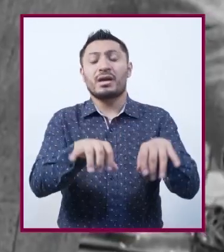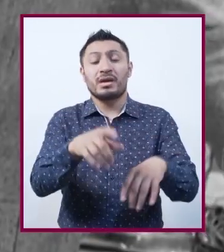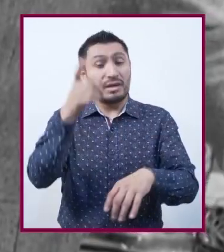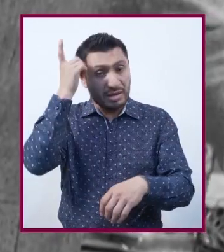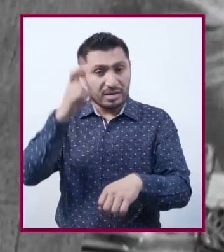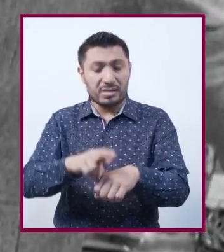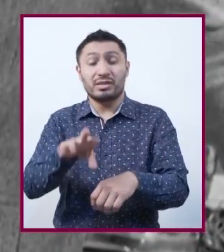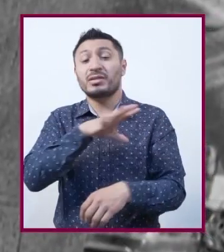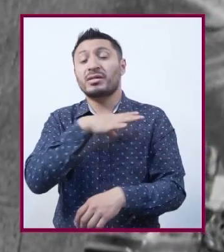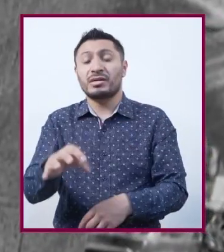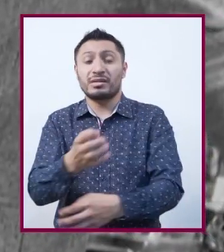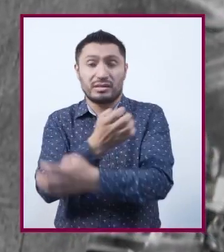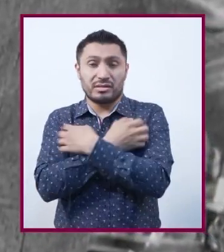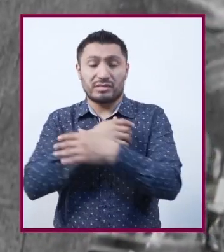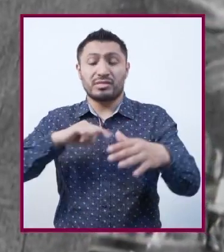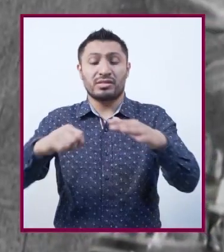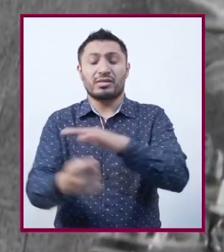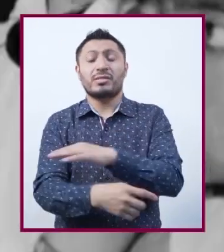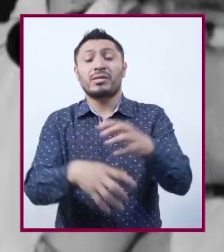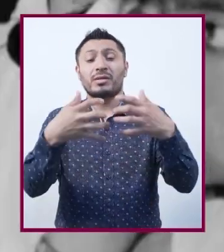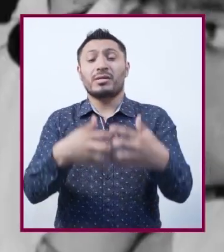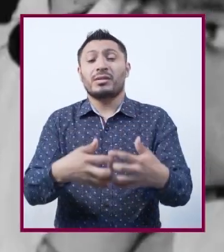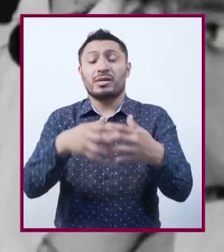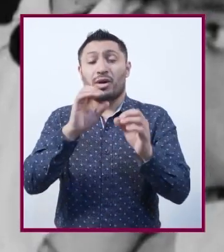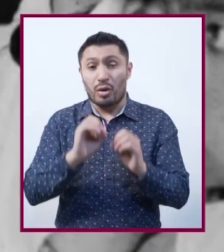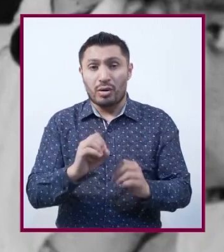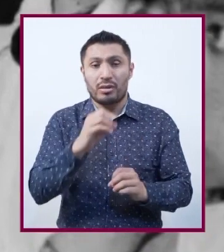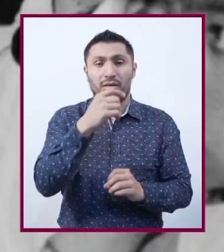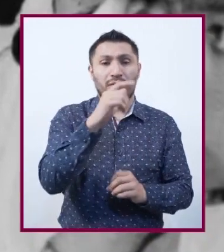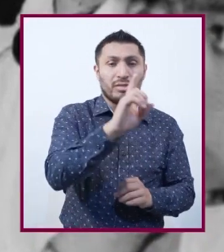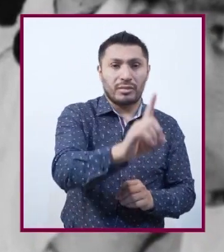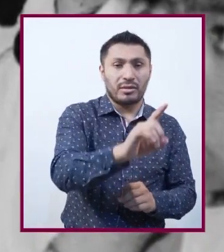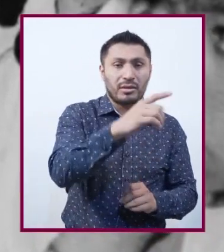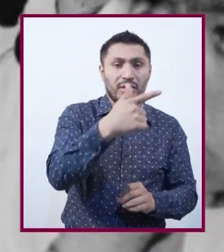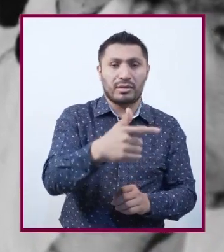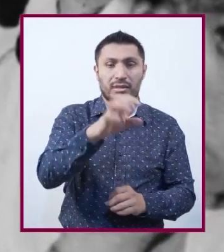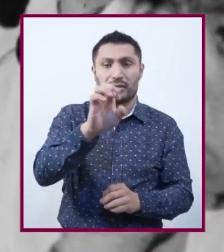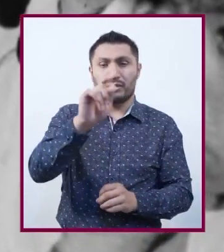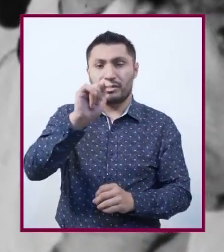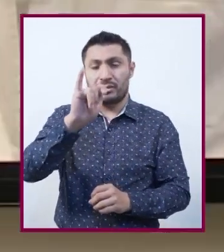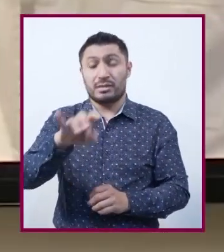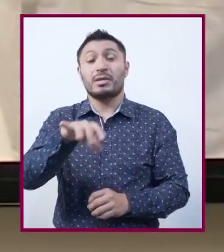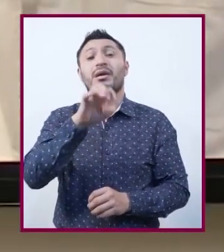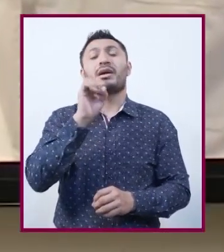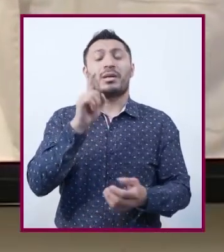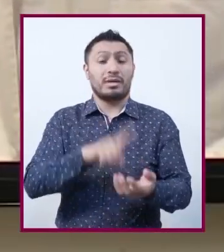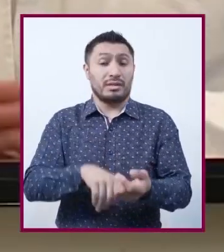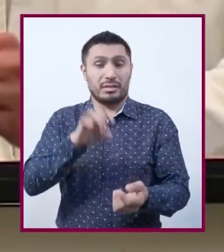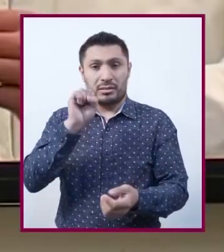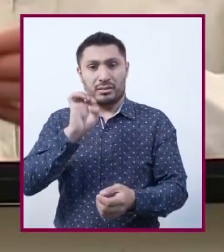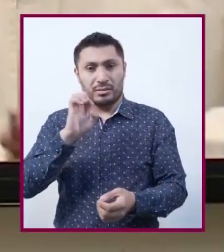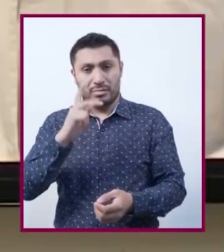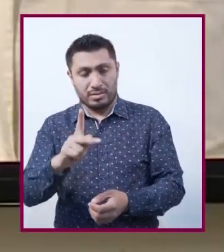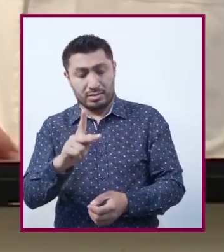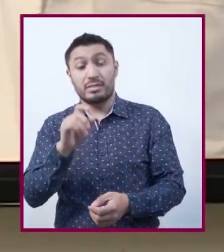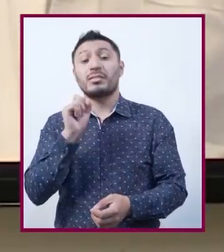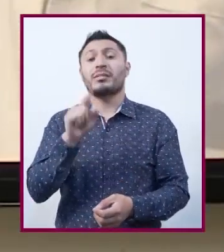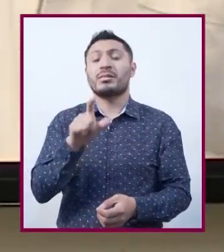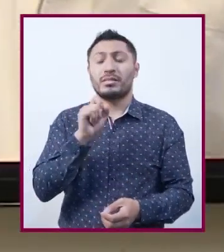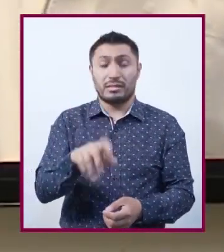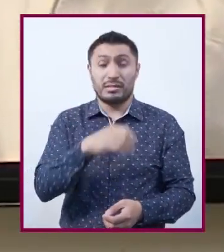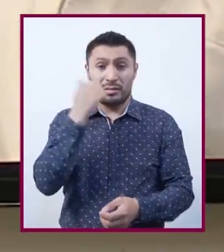de Educación Tecnológica Industrial o DGETI de la SEP. En esta modalidad, los